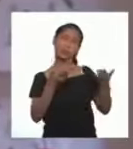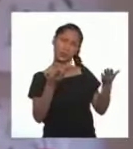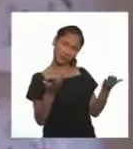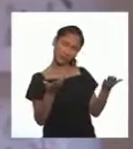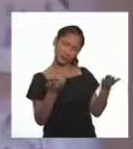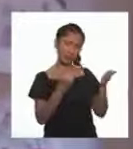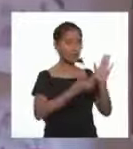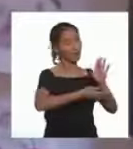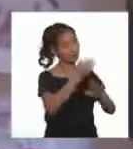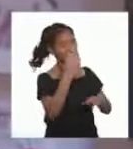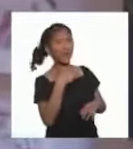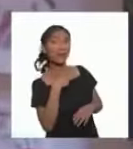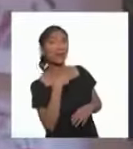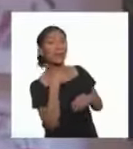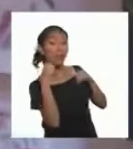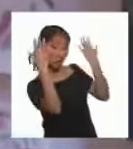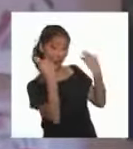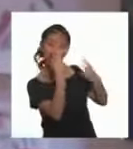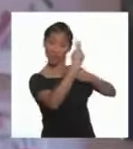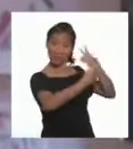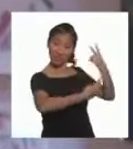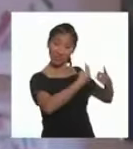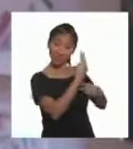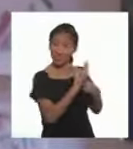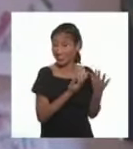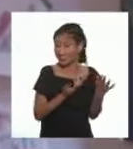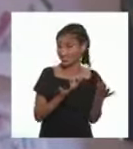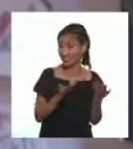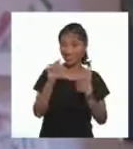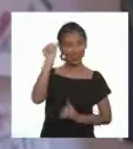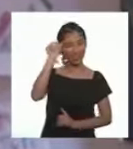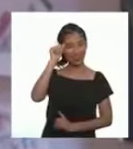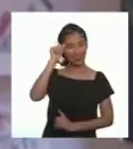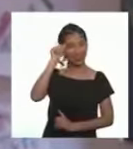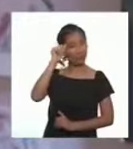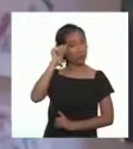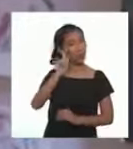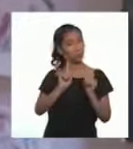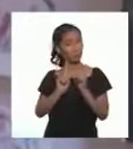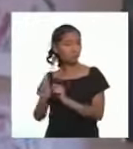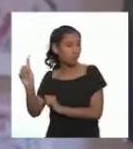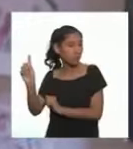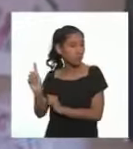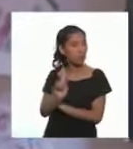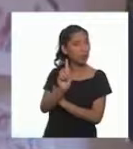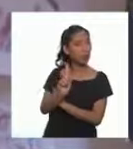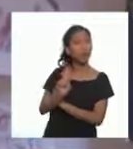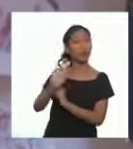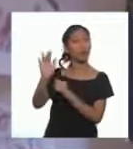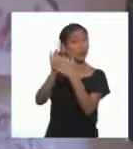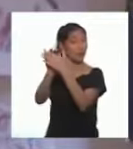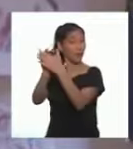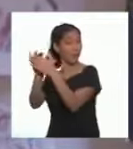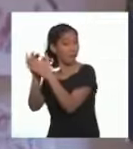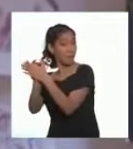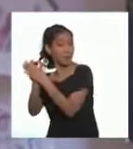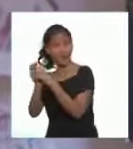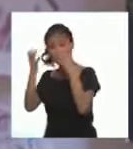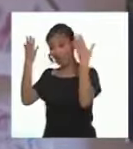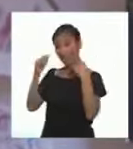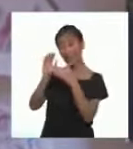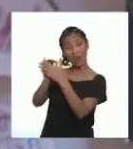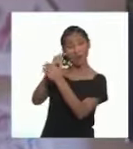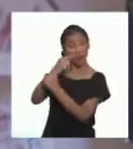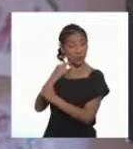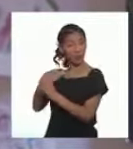realidad, fui a visitar a mi abuelita que vive allá. Recuerdo que me llevó a conocer su comunidad, me presentó a sus amigas y amigos,